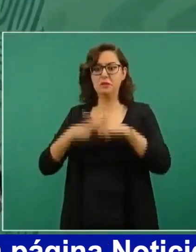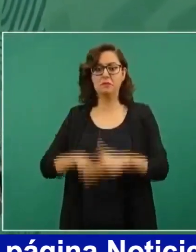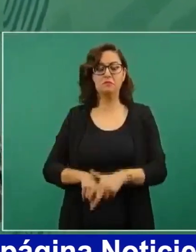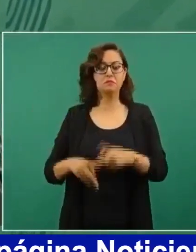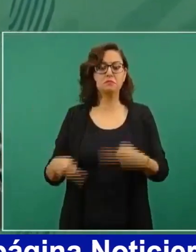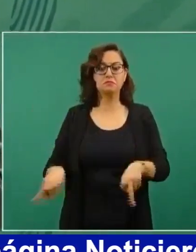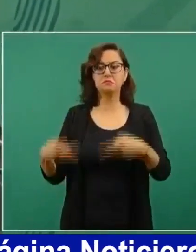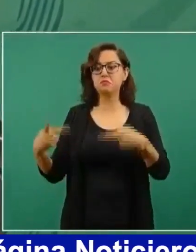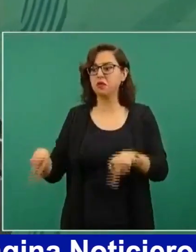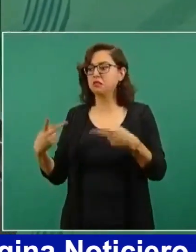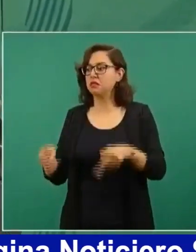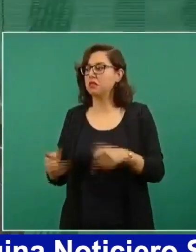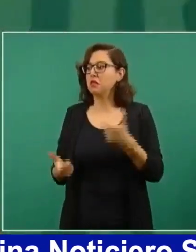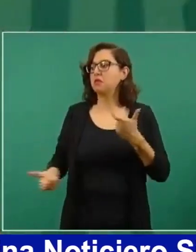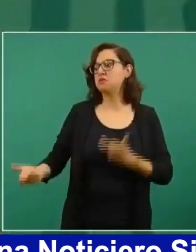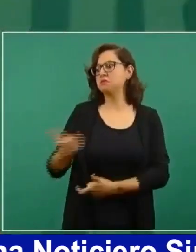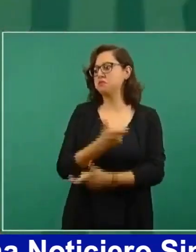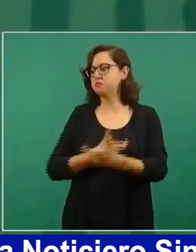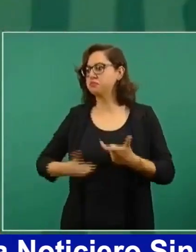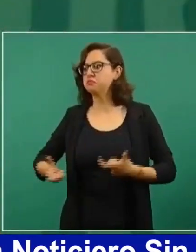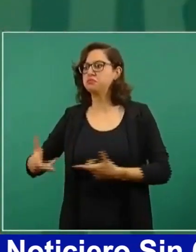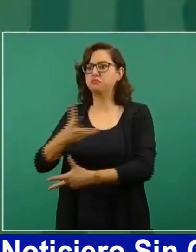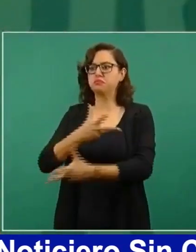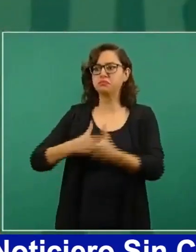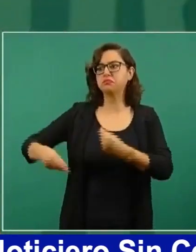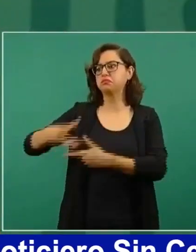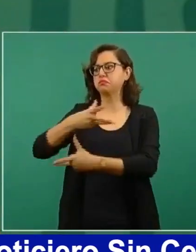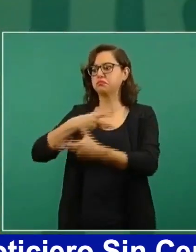y crece la migración,